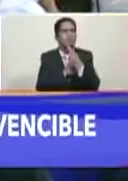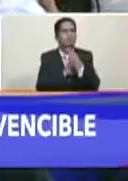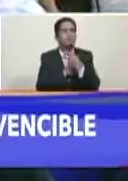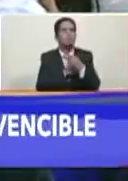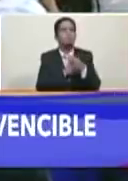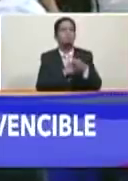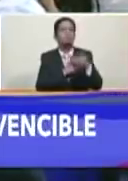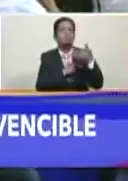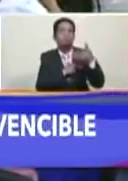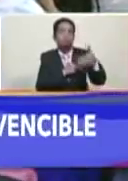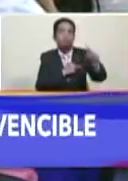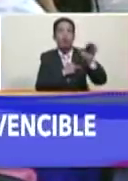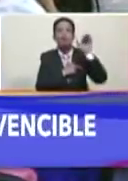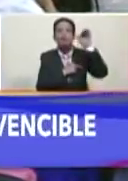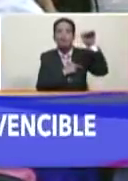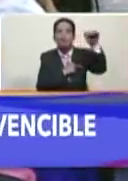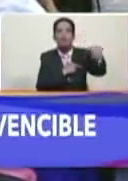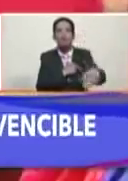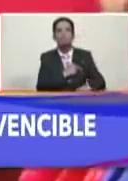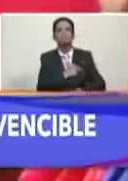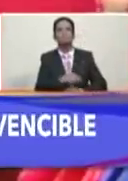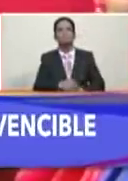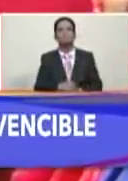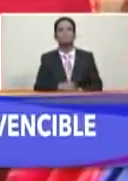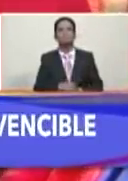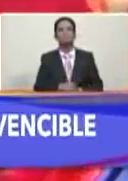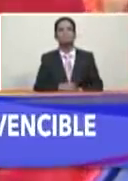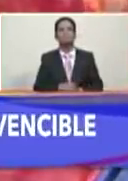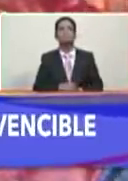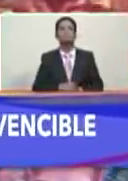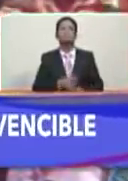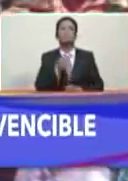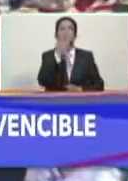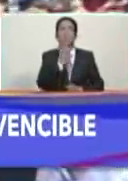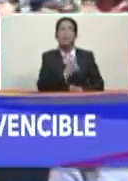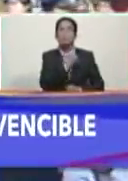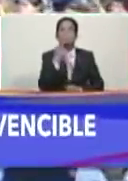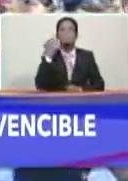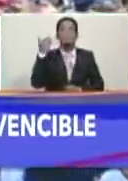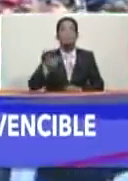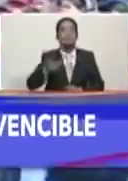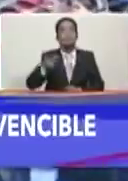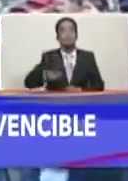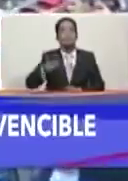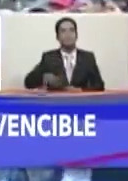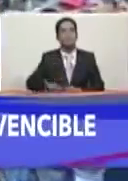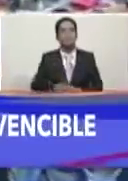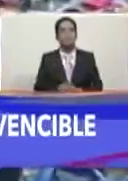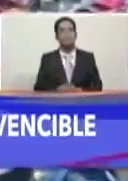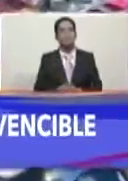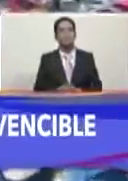hacer. Es un compromiso que es muy importante.